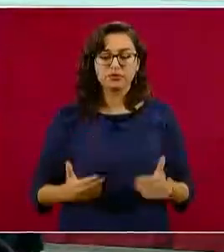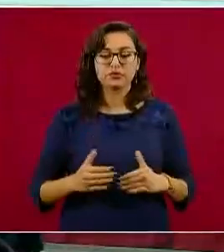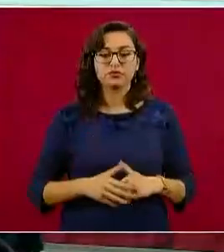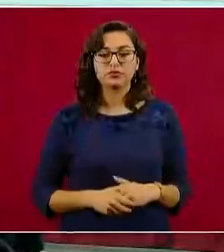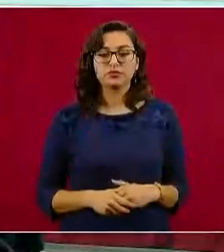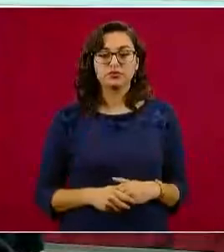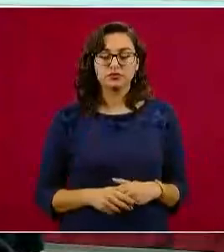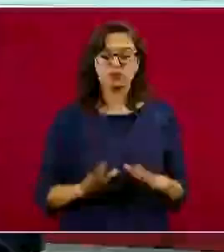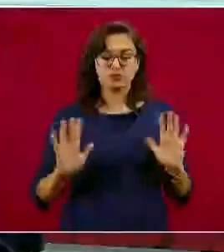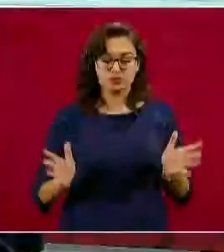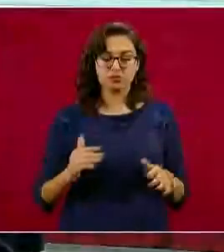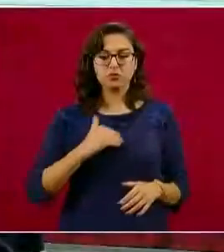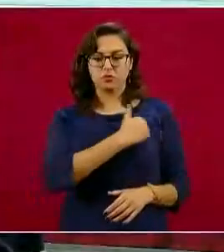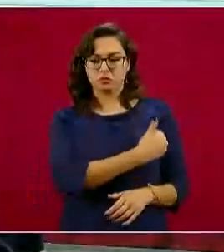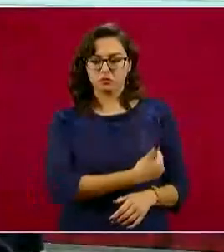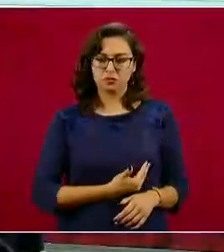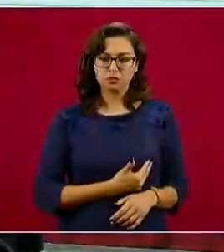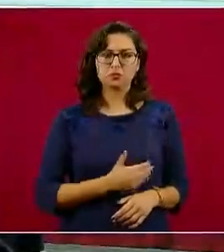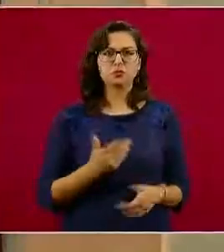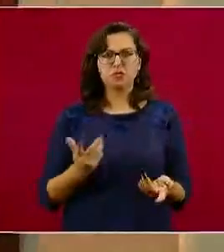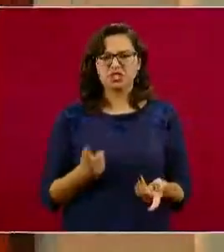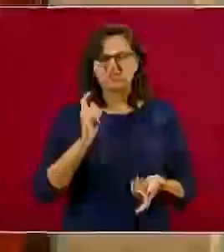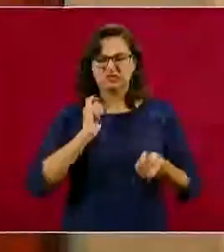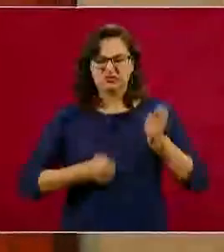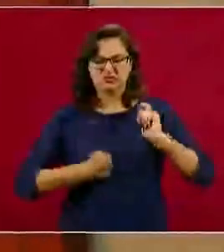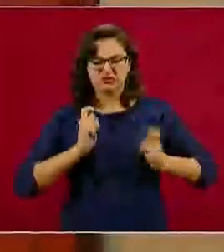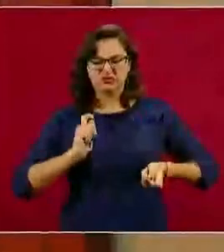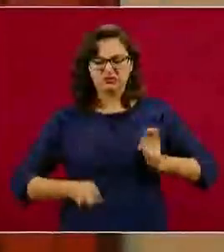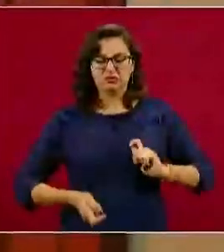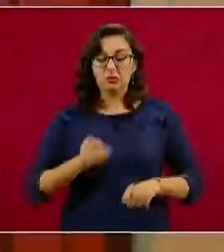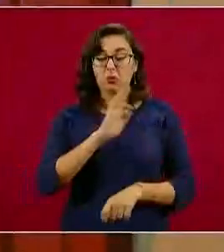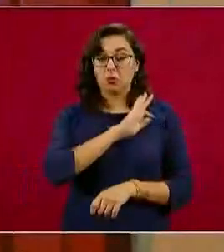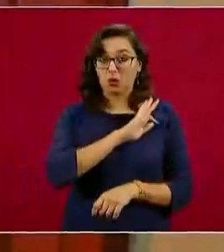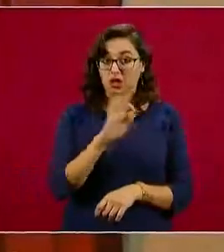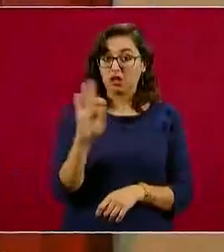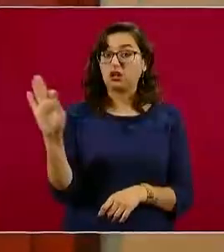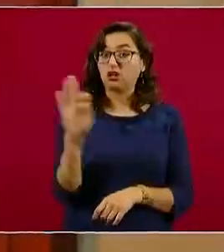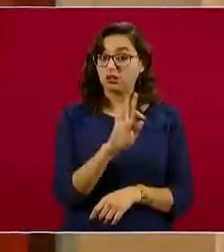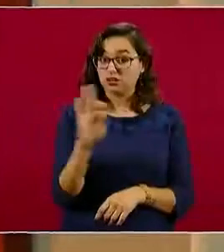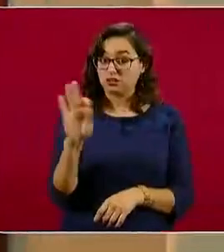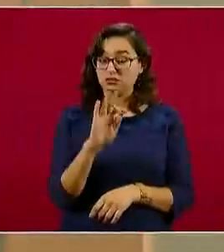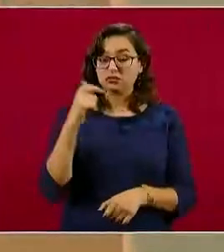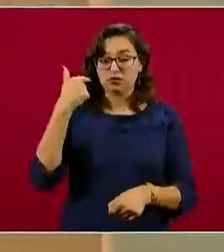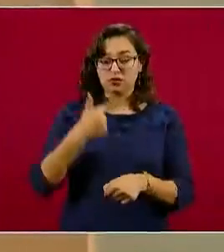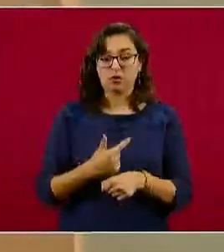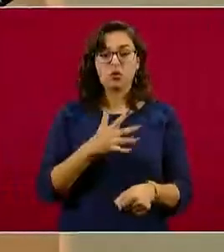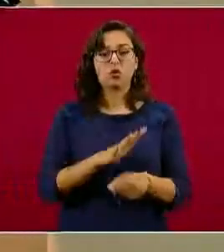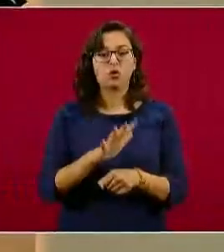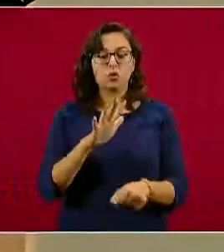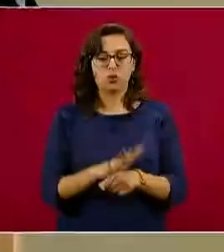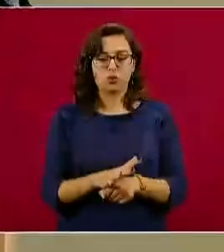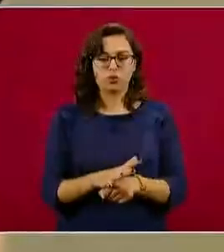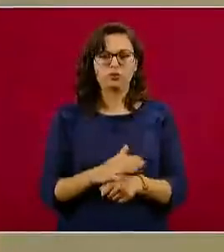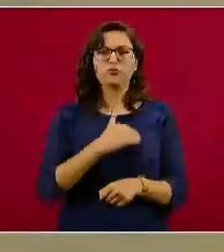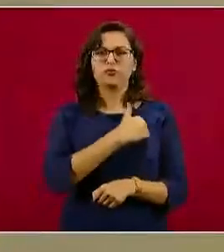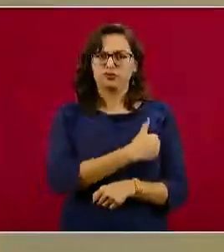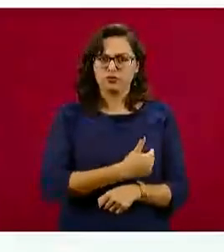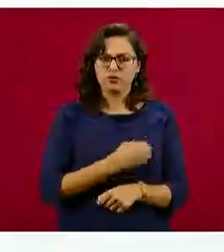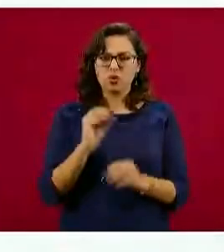Una vez que se explora, bueno, ¿qué ver? También hay muchos signos que se han dicho que se sienten. Entonces, que se sientan estas